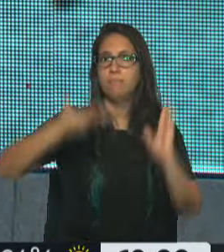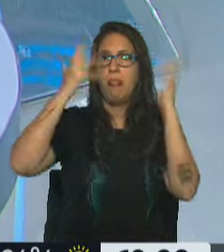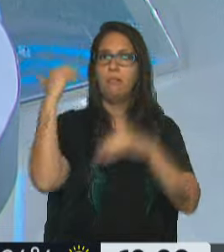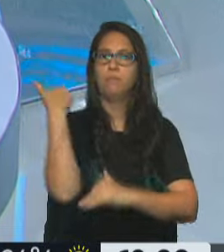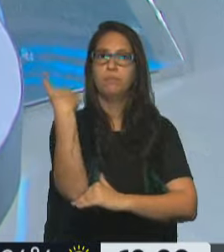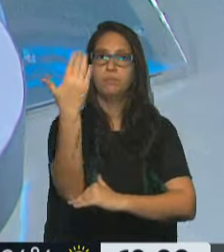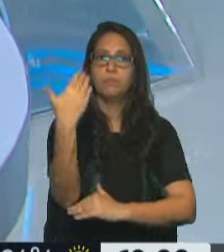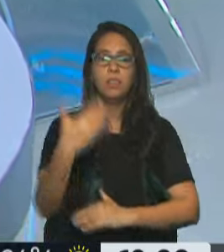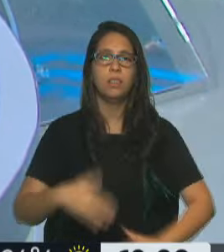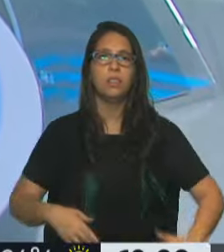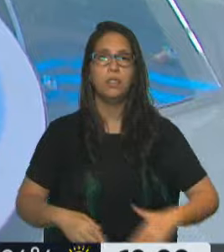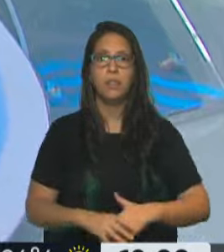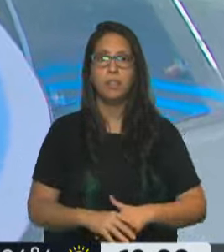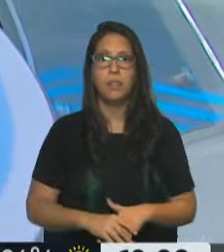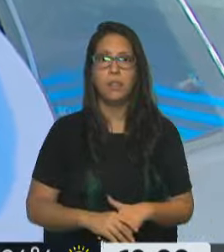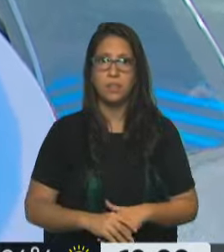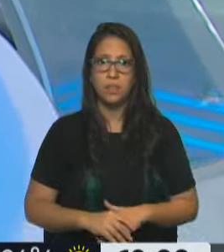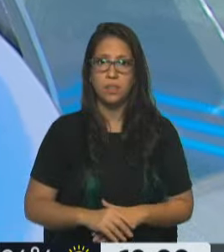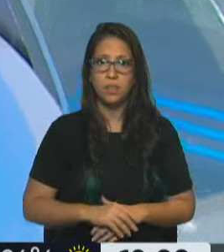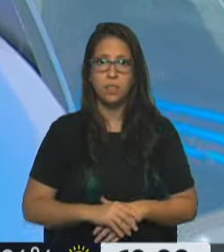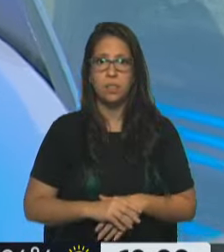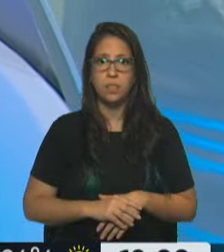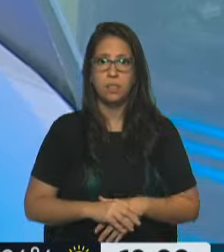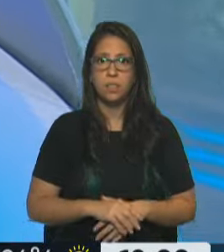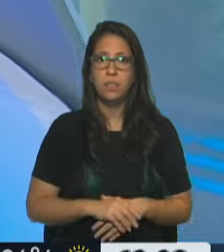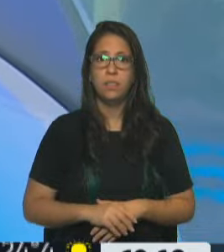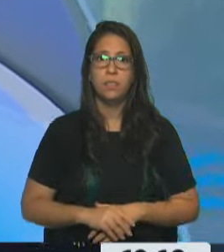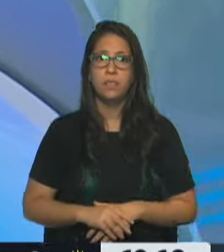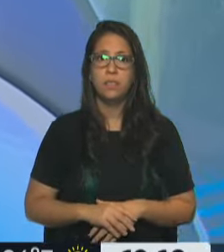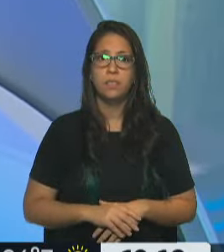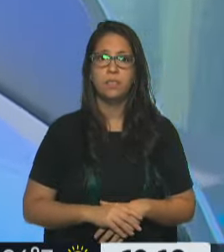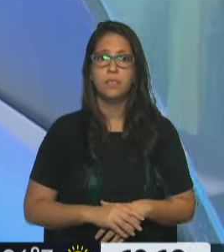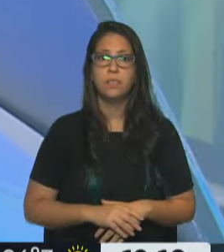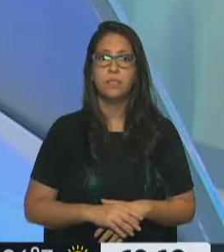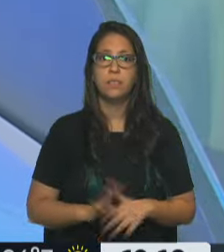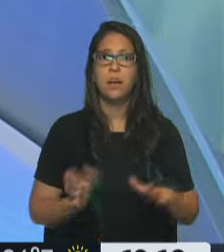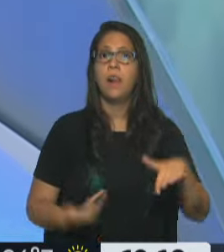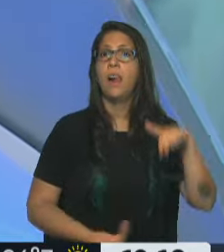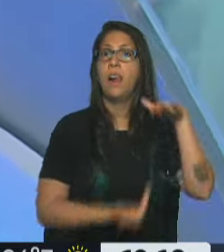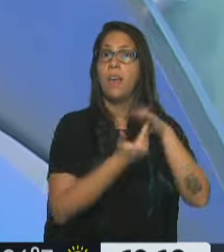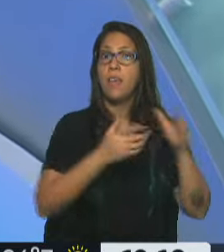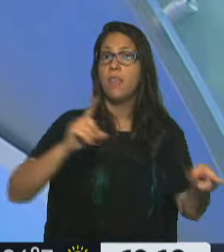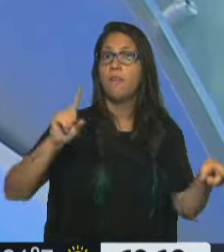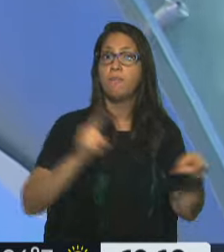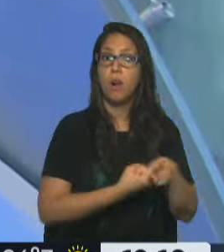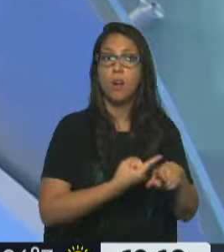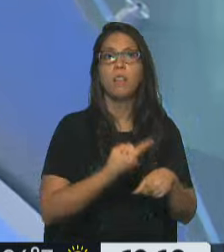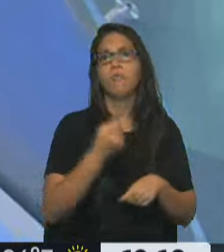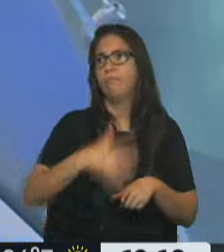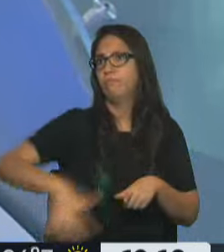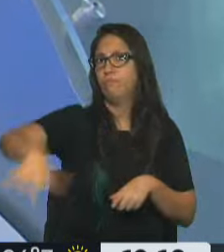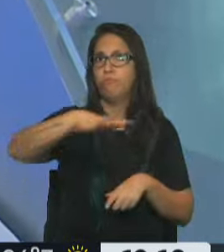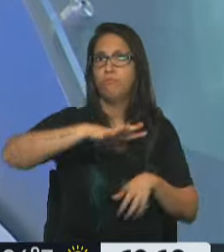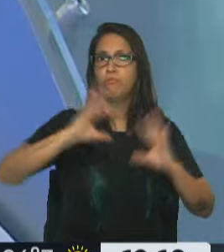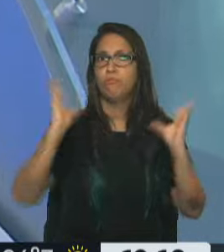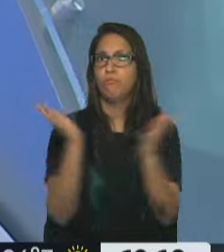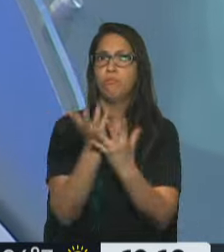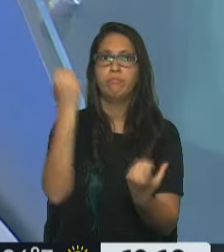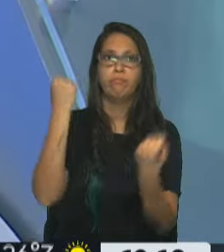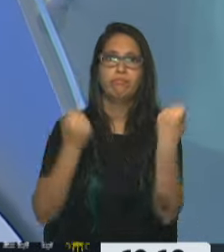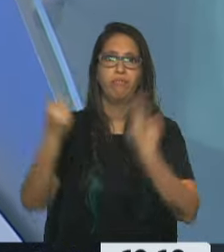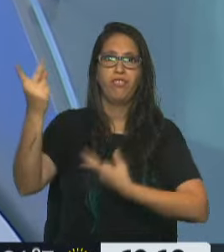justamente ante los principales líderes del mundo pero no solamente líderes a nivel político Raúl también está el mundo económico y financiero fundamentalmente fundamentalmente